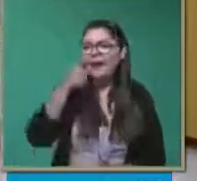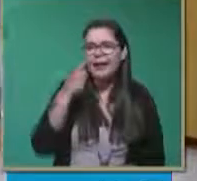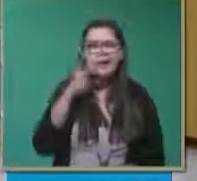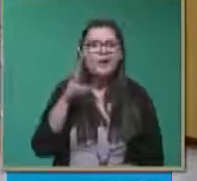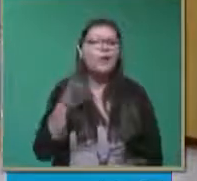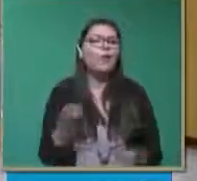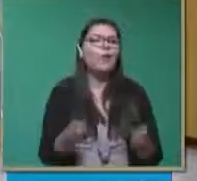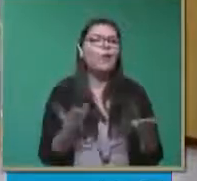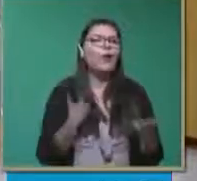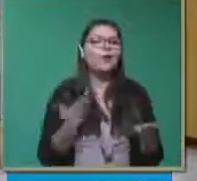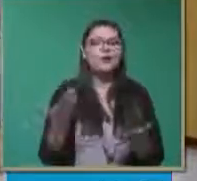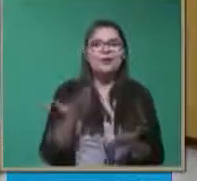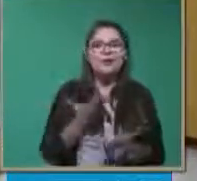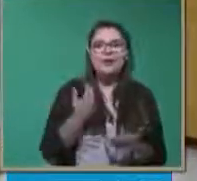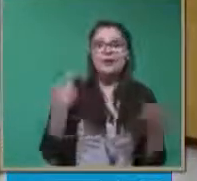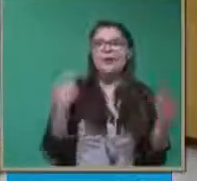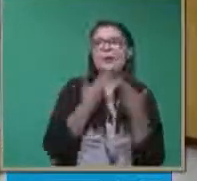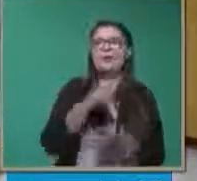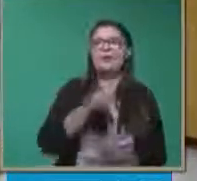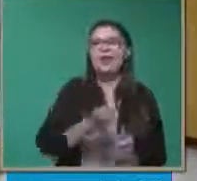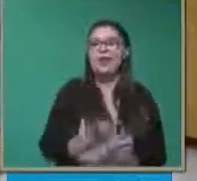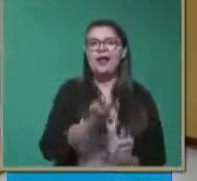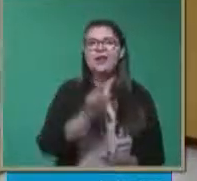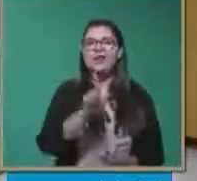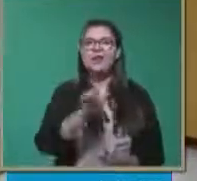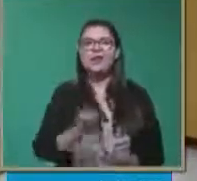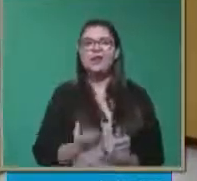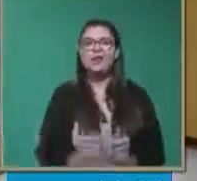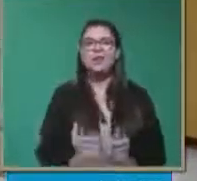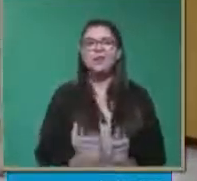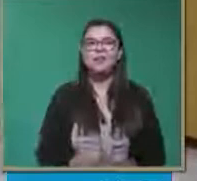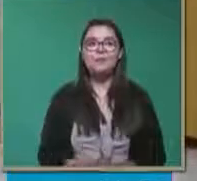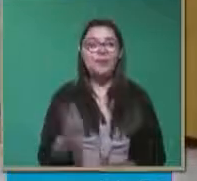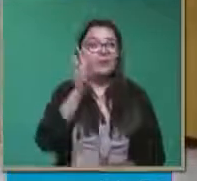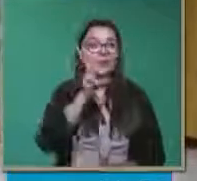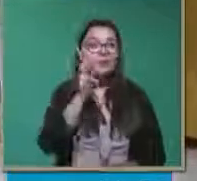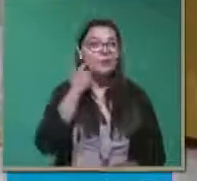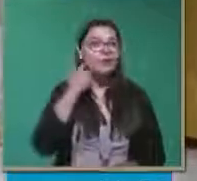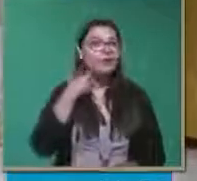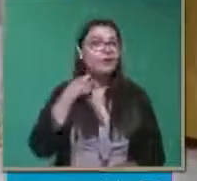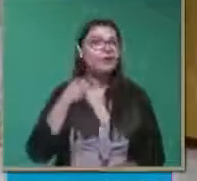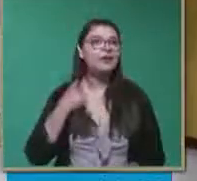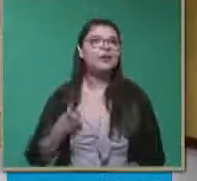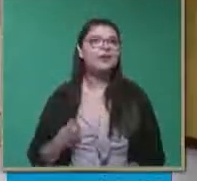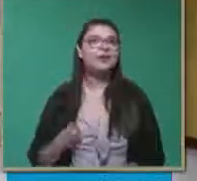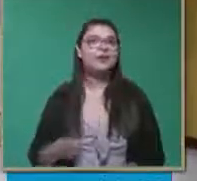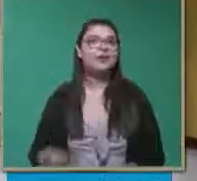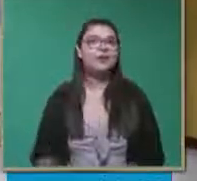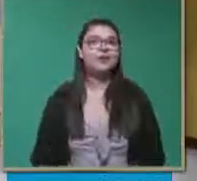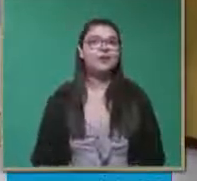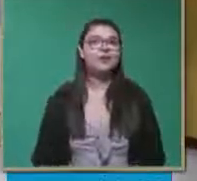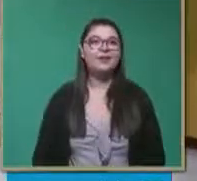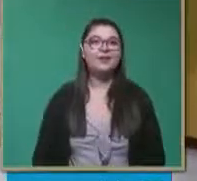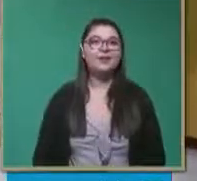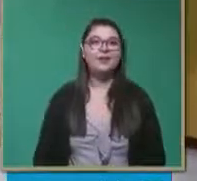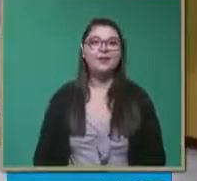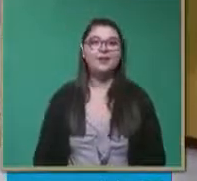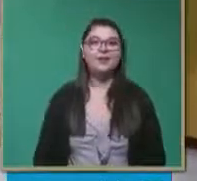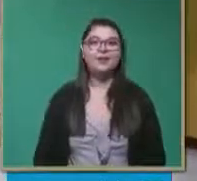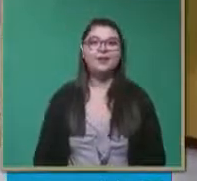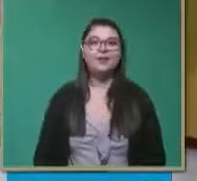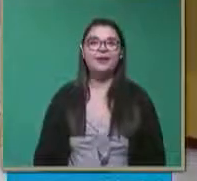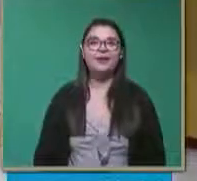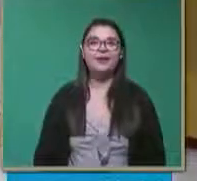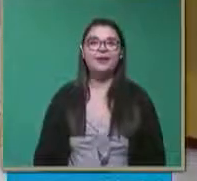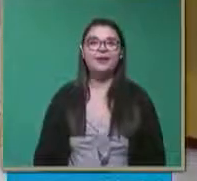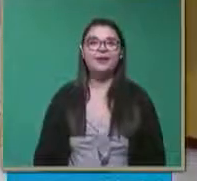turno. Va a seguir con su turno. Son 7. ¿Te quieres sentar aquí o ya, maestra? Pues ya estoy aquí. Muy bien. Te quedes